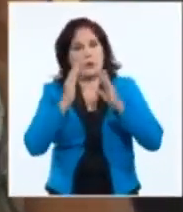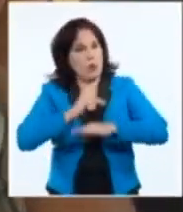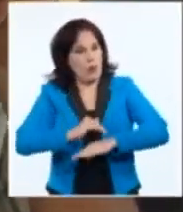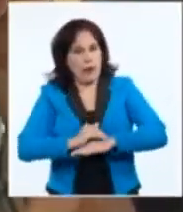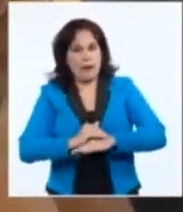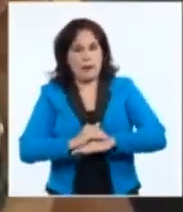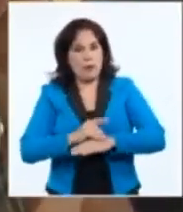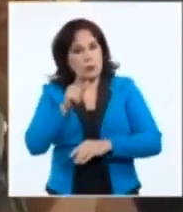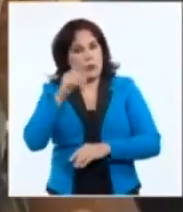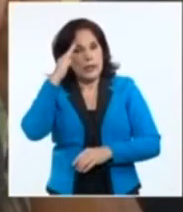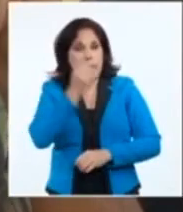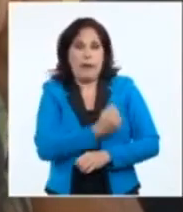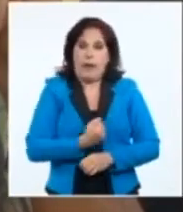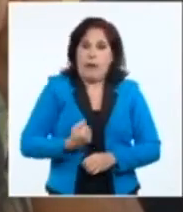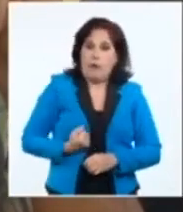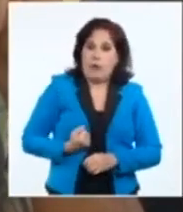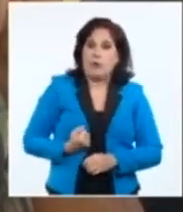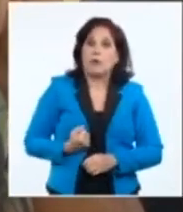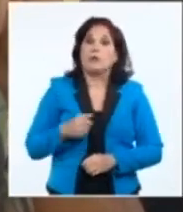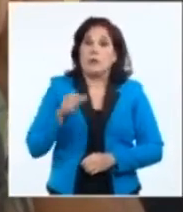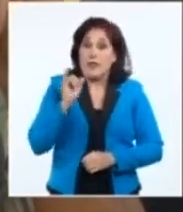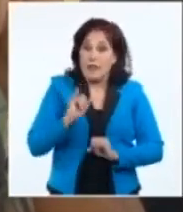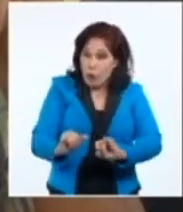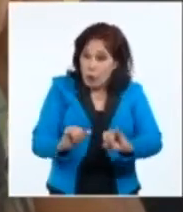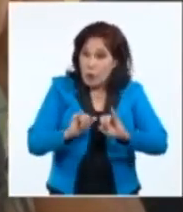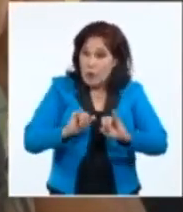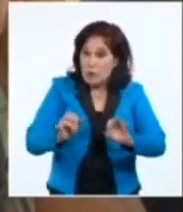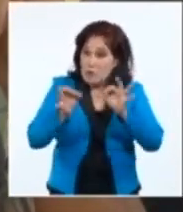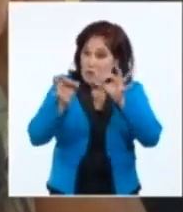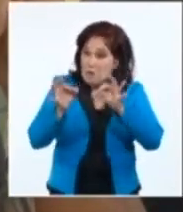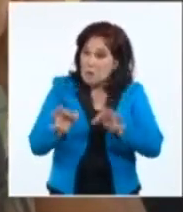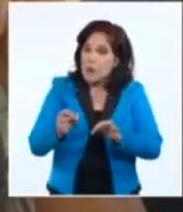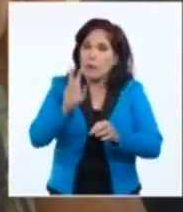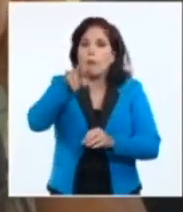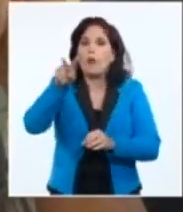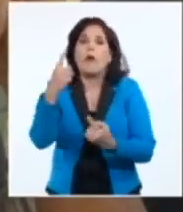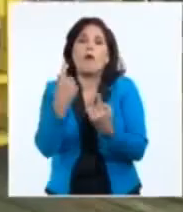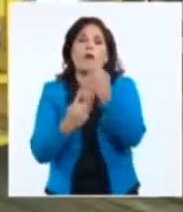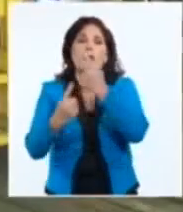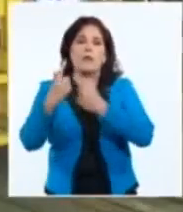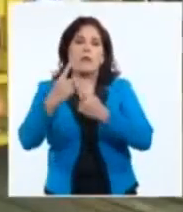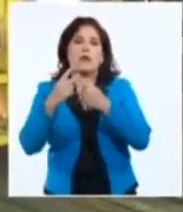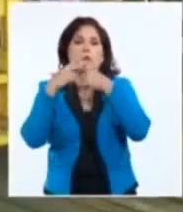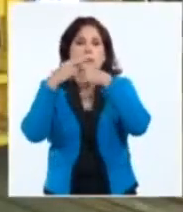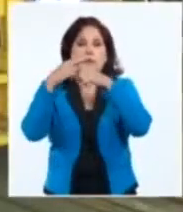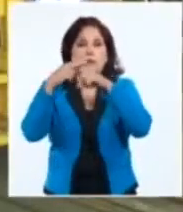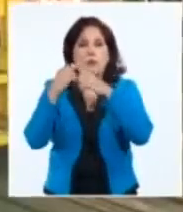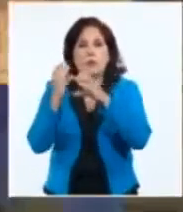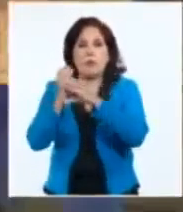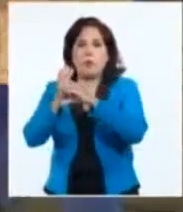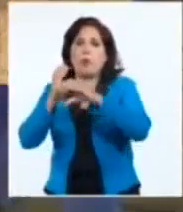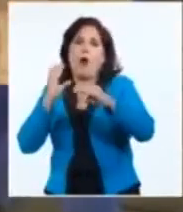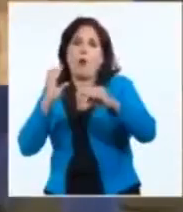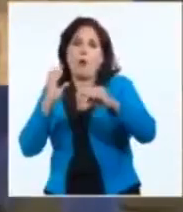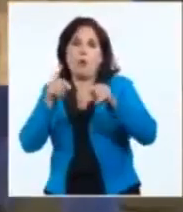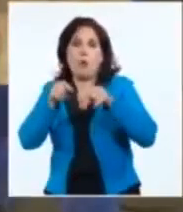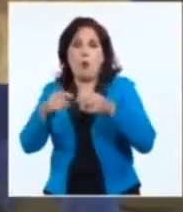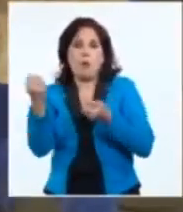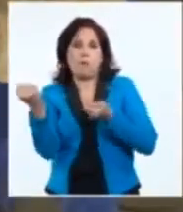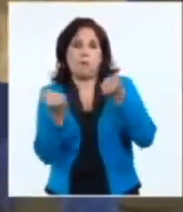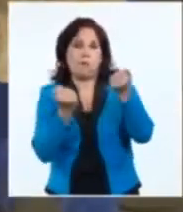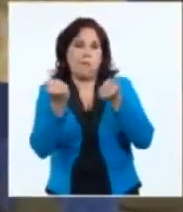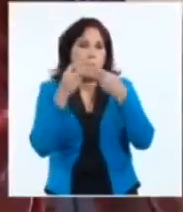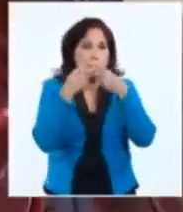aquí extraordinario. Y los números que se han dicho ahí han sido a partir de buscar alternativas. La reparación de ómnibus y autos o